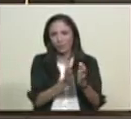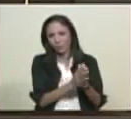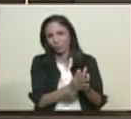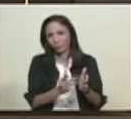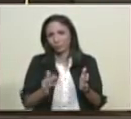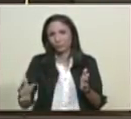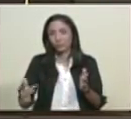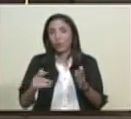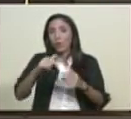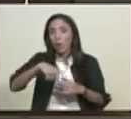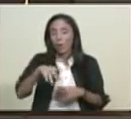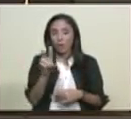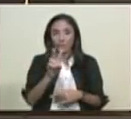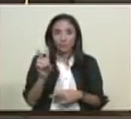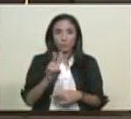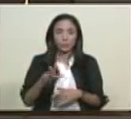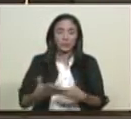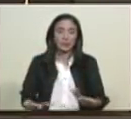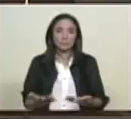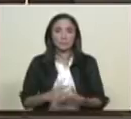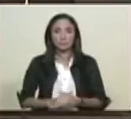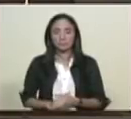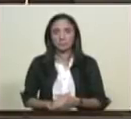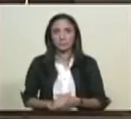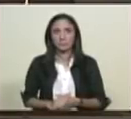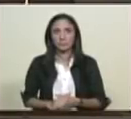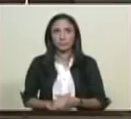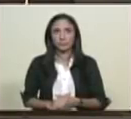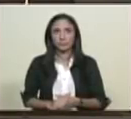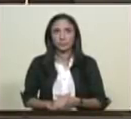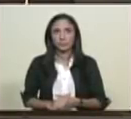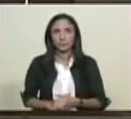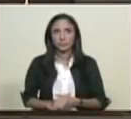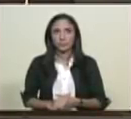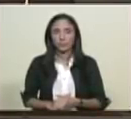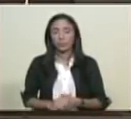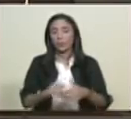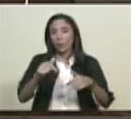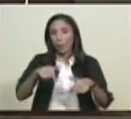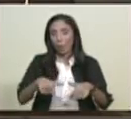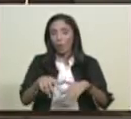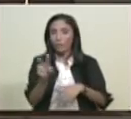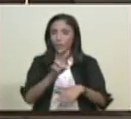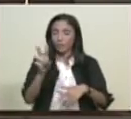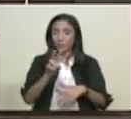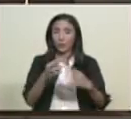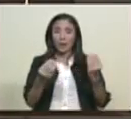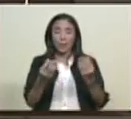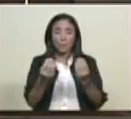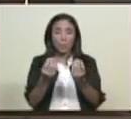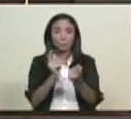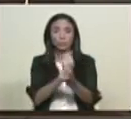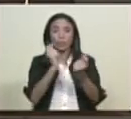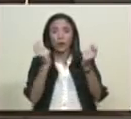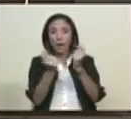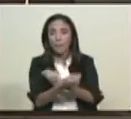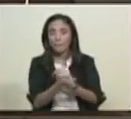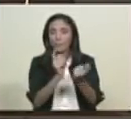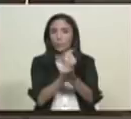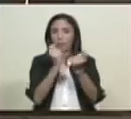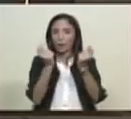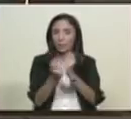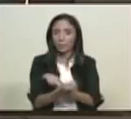Venezuela hoy también tiene una energía vital de transformaciones.